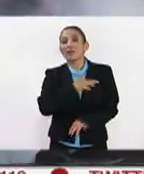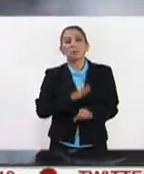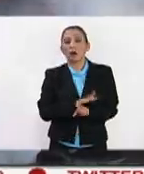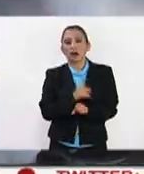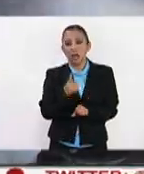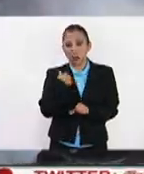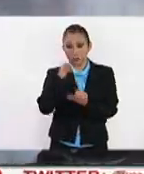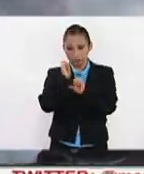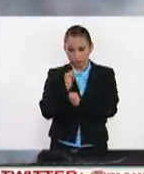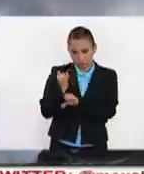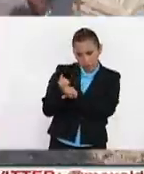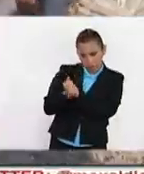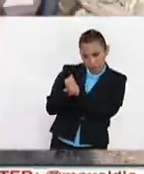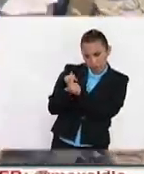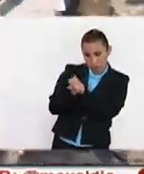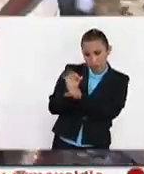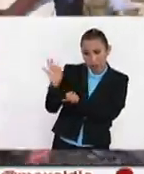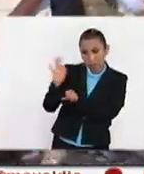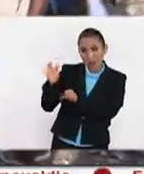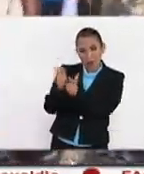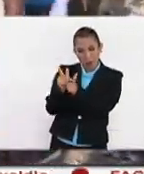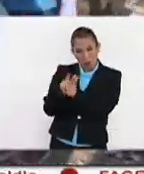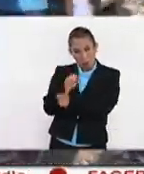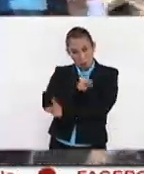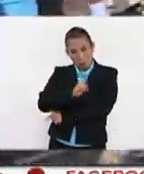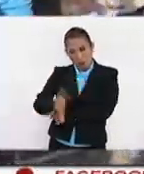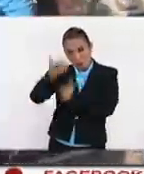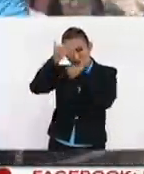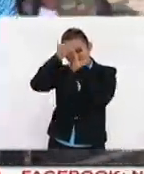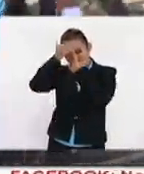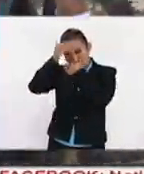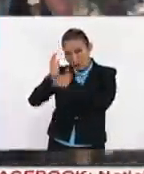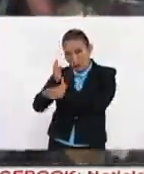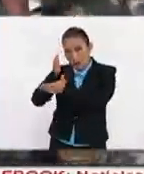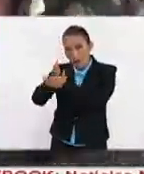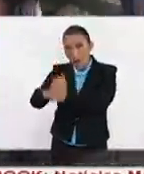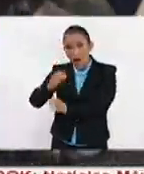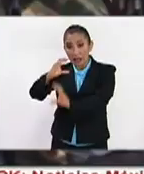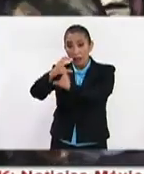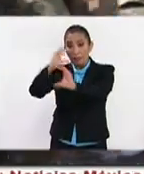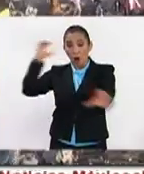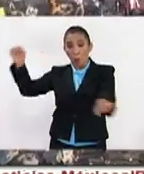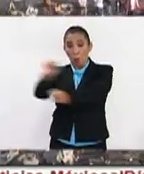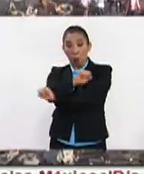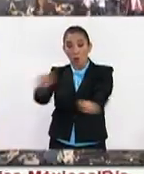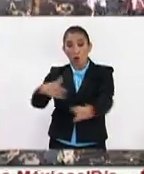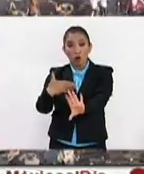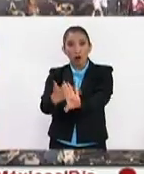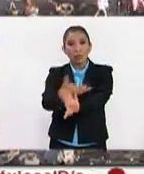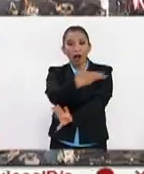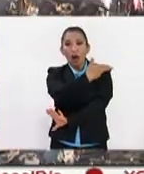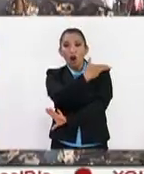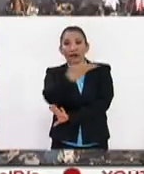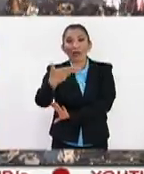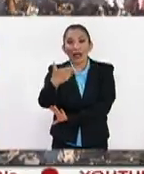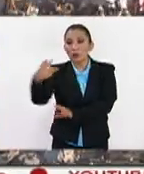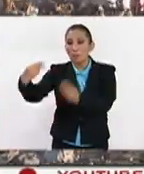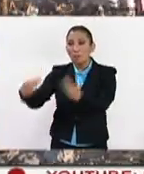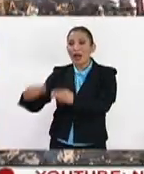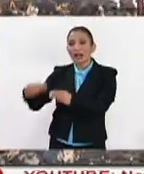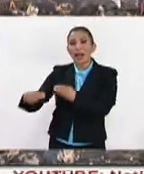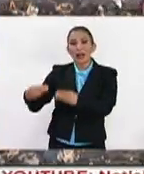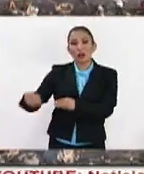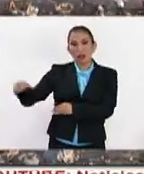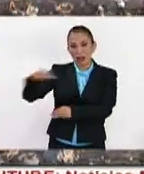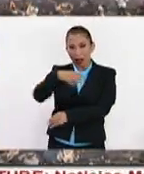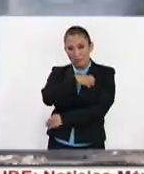acuerdo con las autoridades, presuntos terroristas de Al-Shabaab detonaron camiones bomba contra un hotel y un mercado en